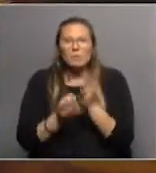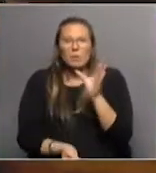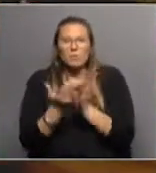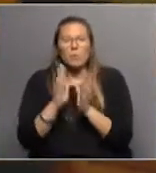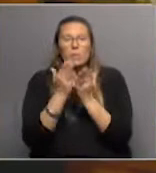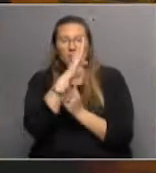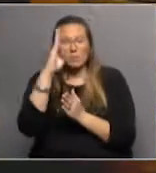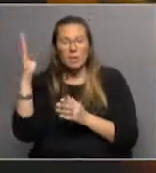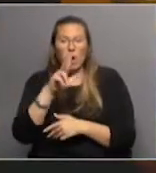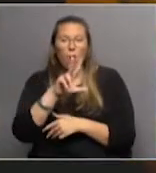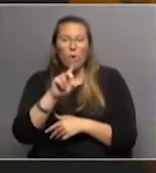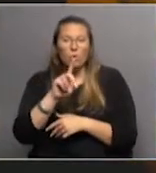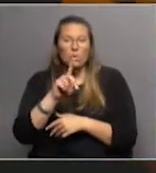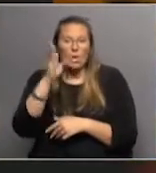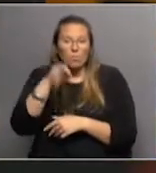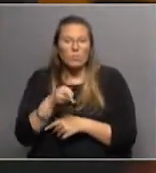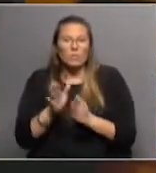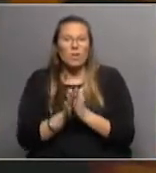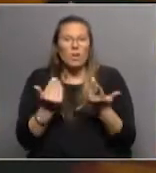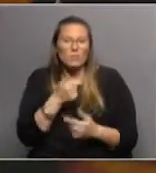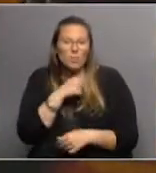una librería que un 80% son libros usados,